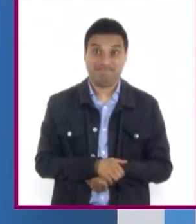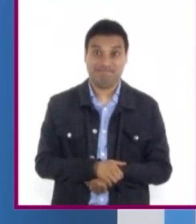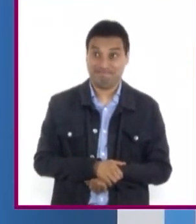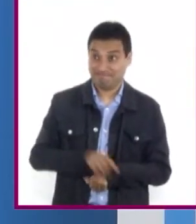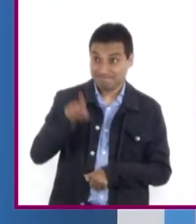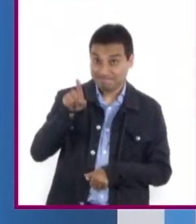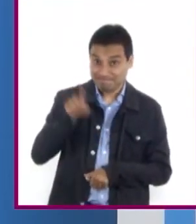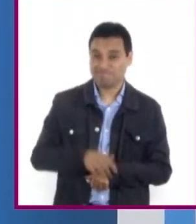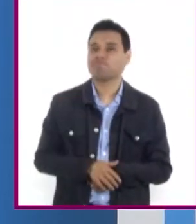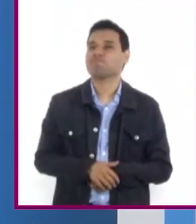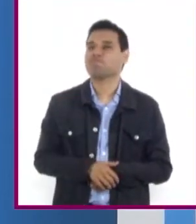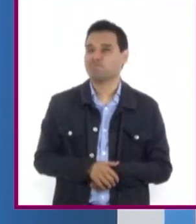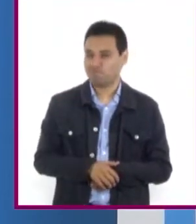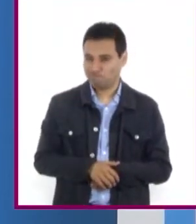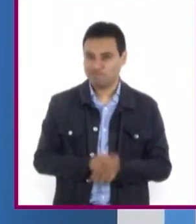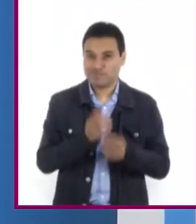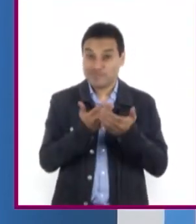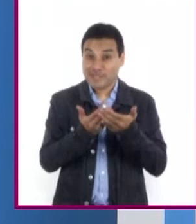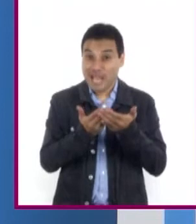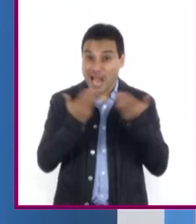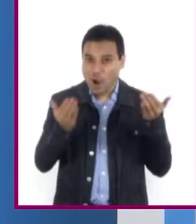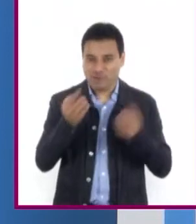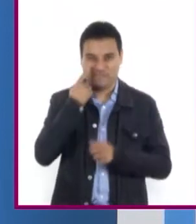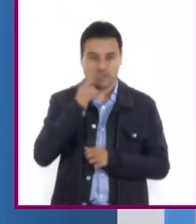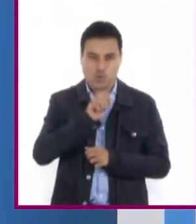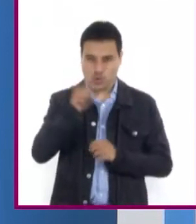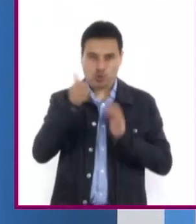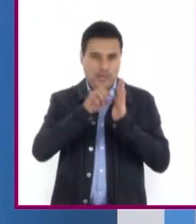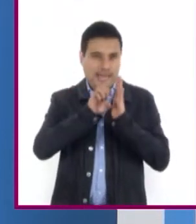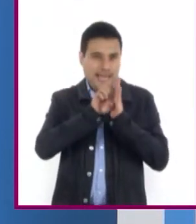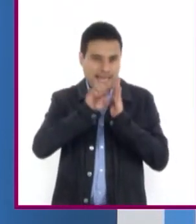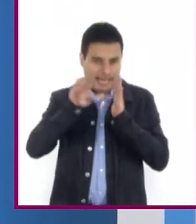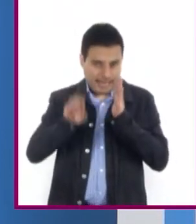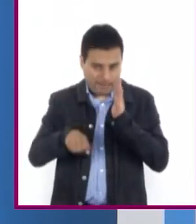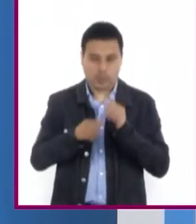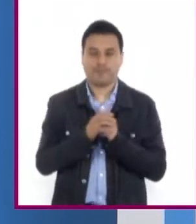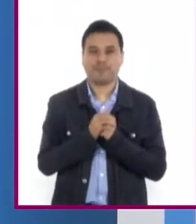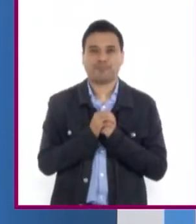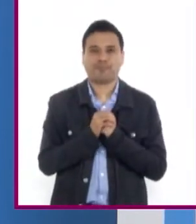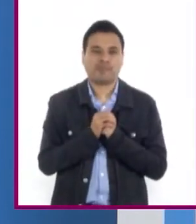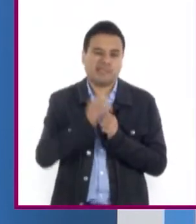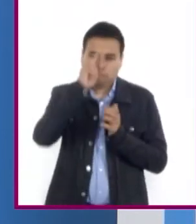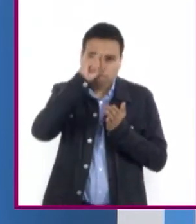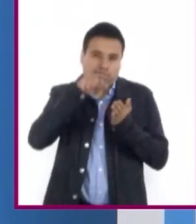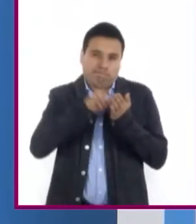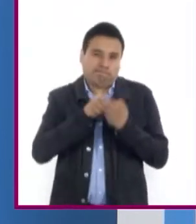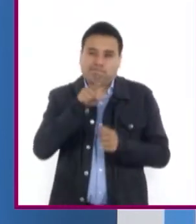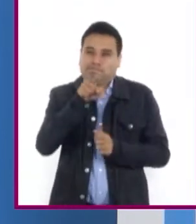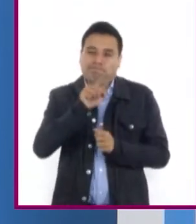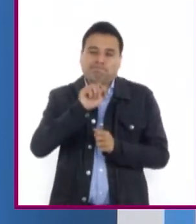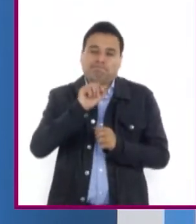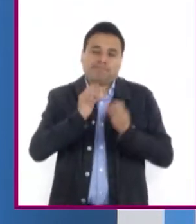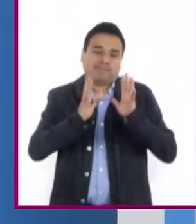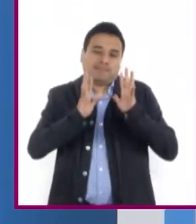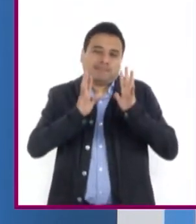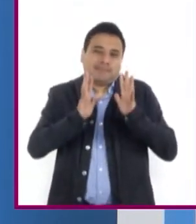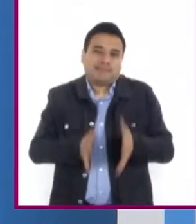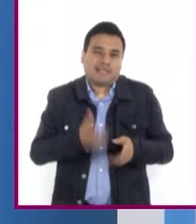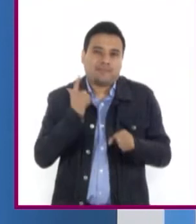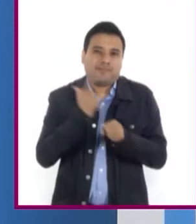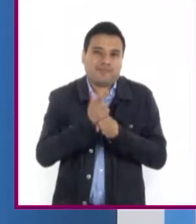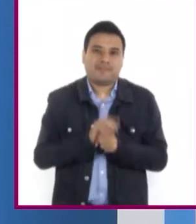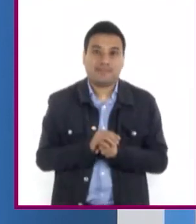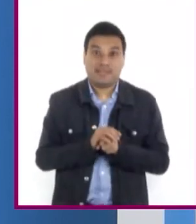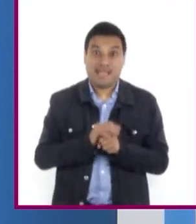Ahora las y los invito a que veamos otro ejemplo. Seguramente ya se habrán dado cuenta de que el factor de